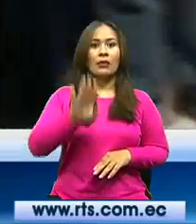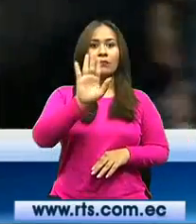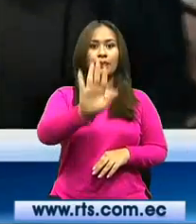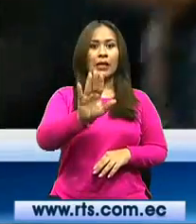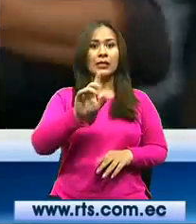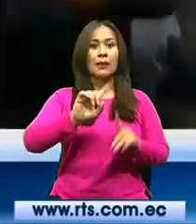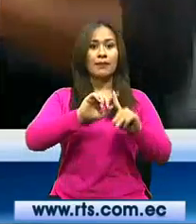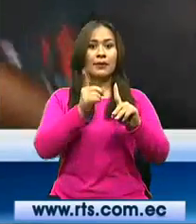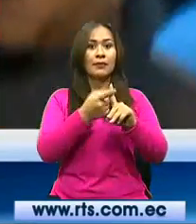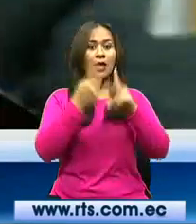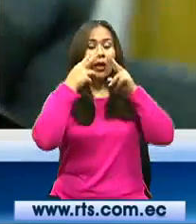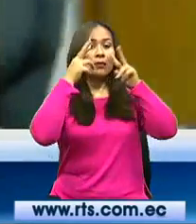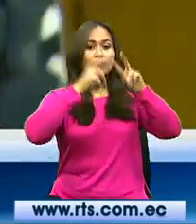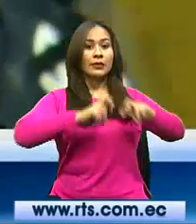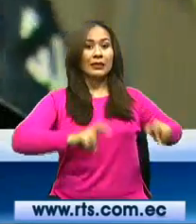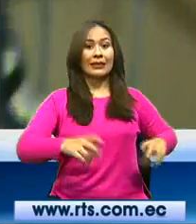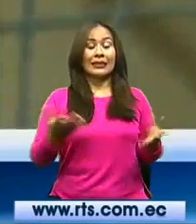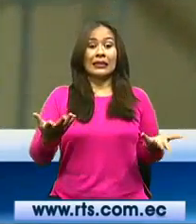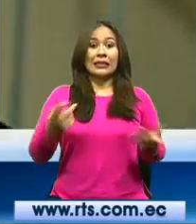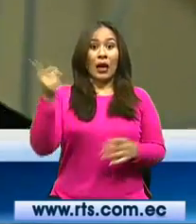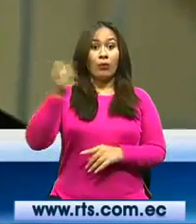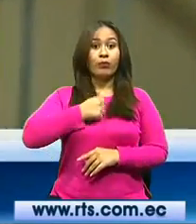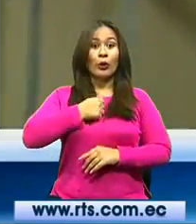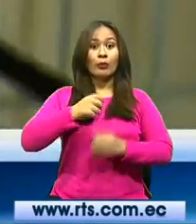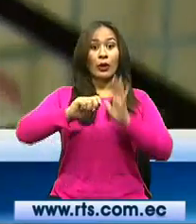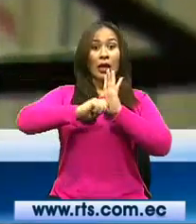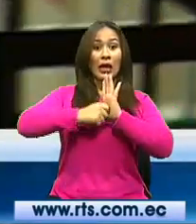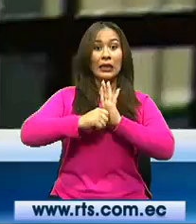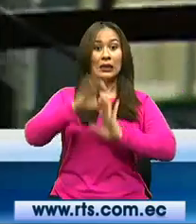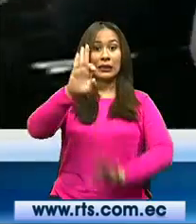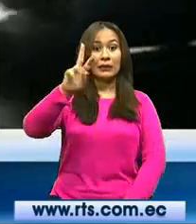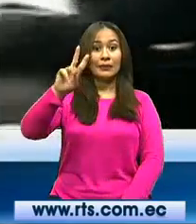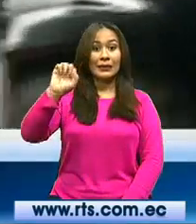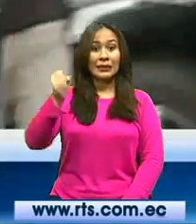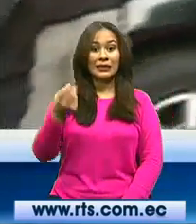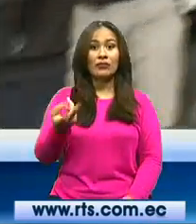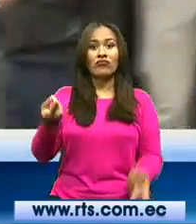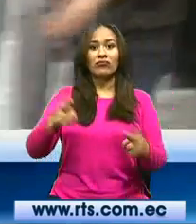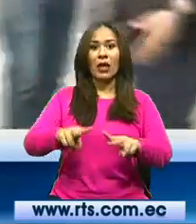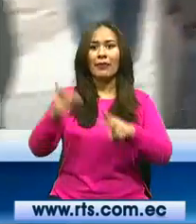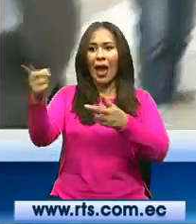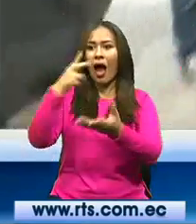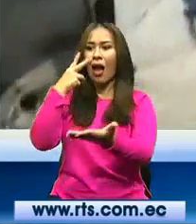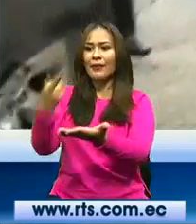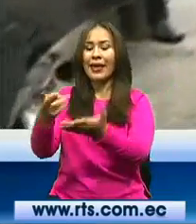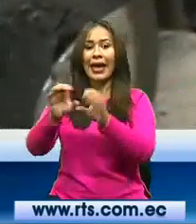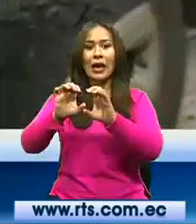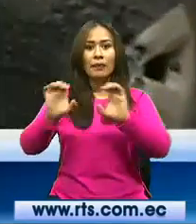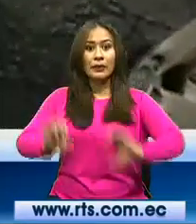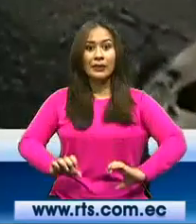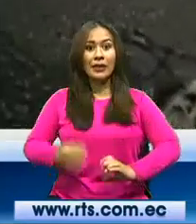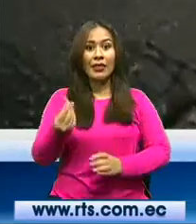¿no? Yo no de estas acciones judiciales se habrían incautado documentos y dinero en efectivo.